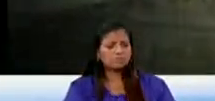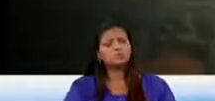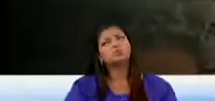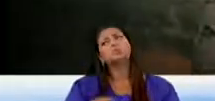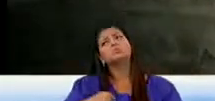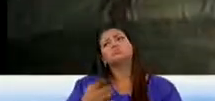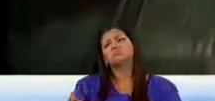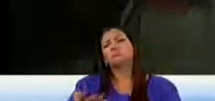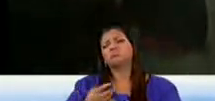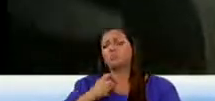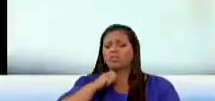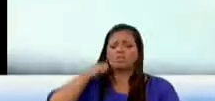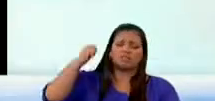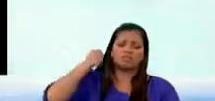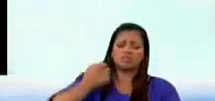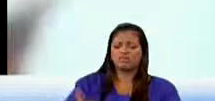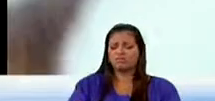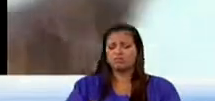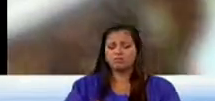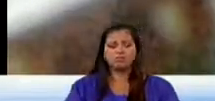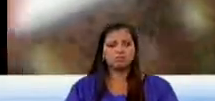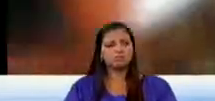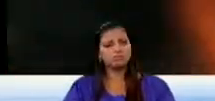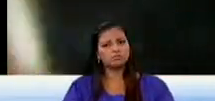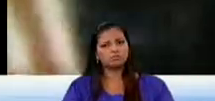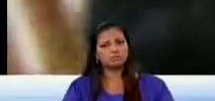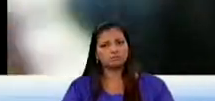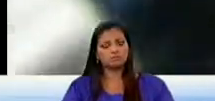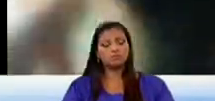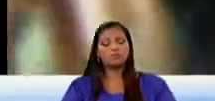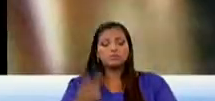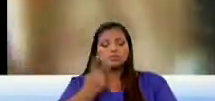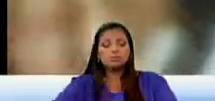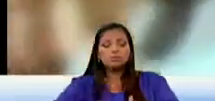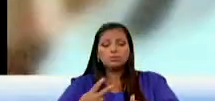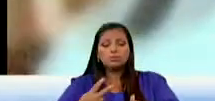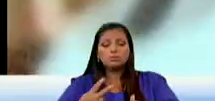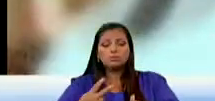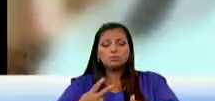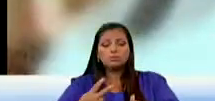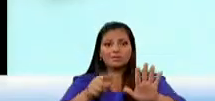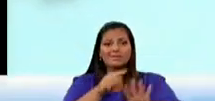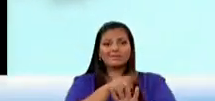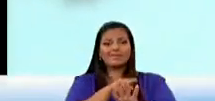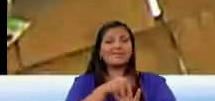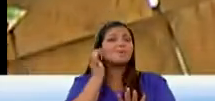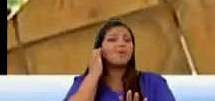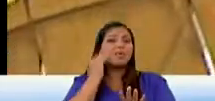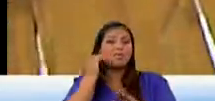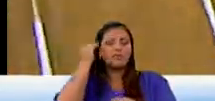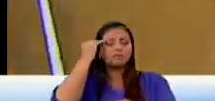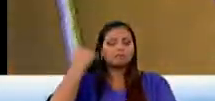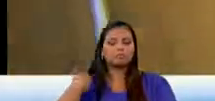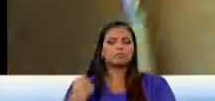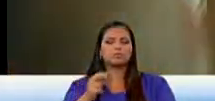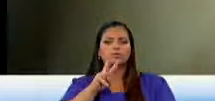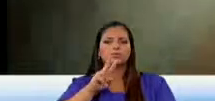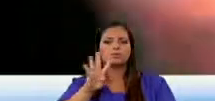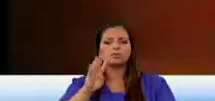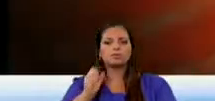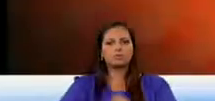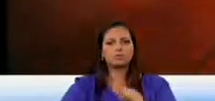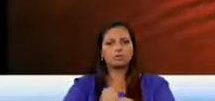Su situación es desesperante. La mayor de los 6 adictos tiene 24 años y el menor,